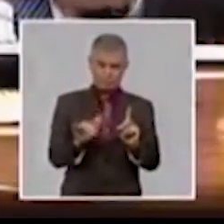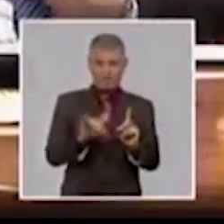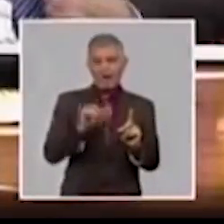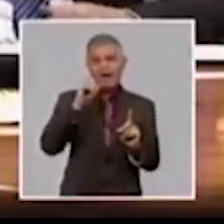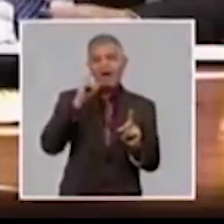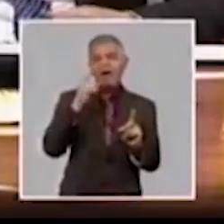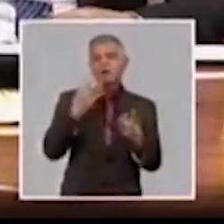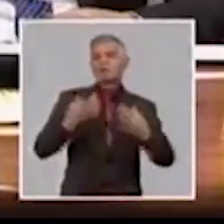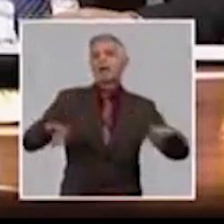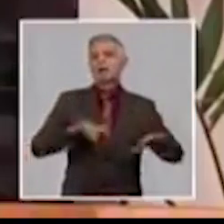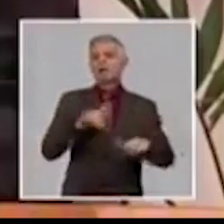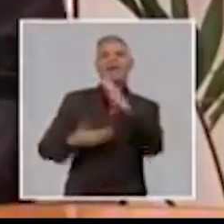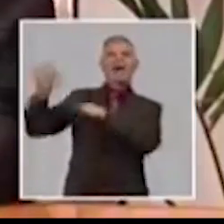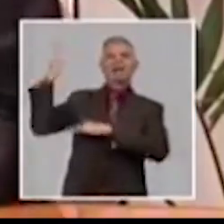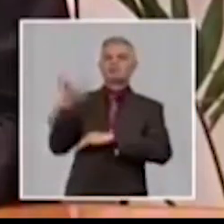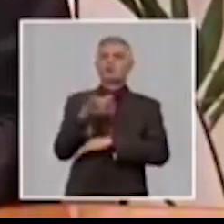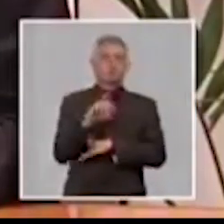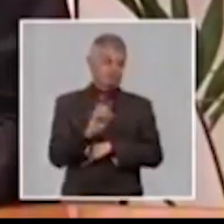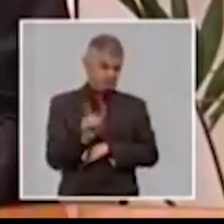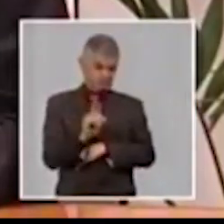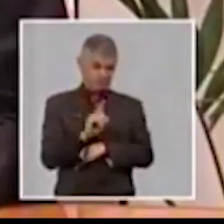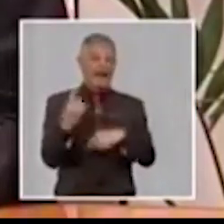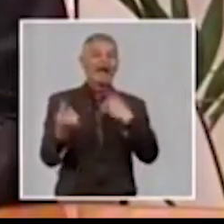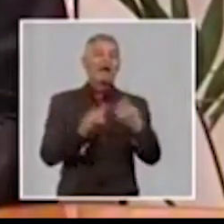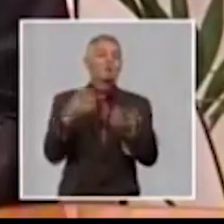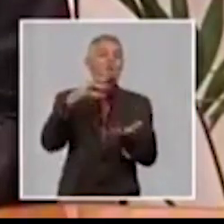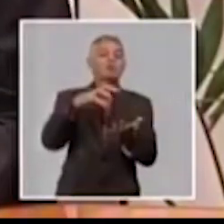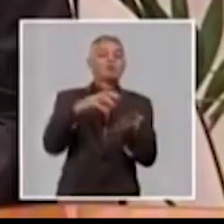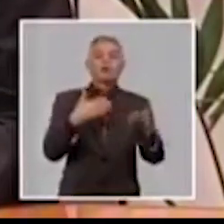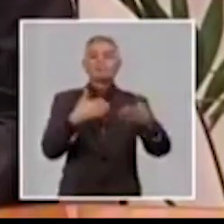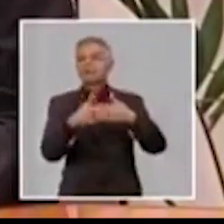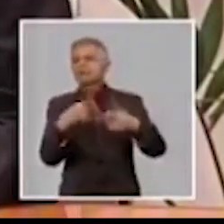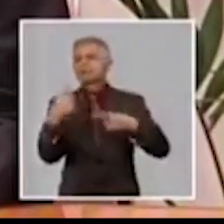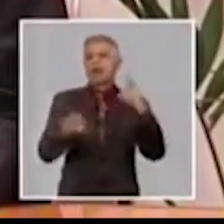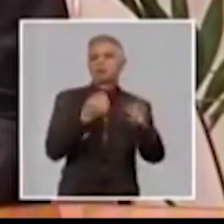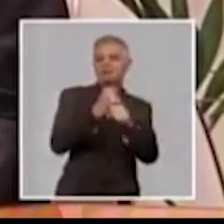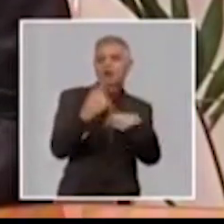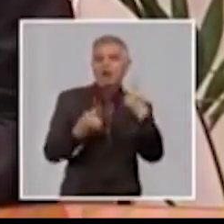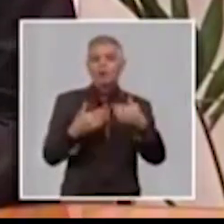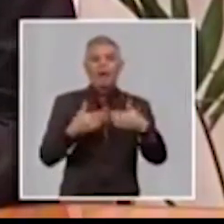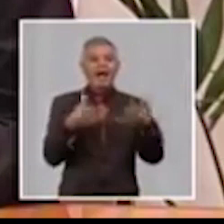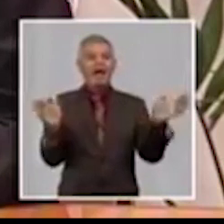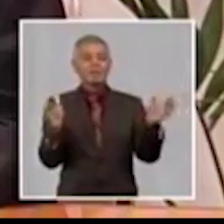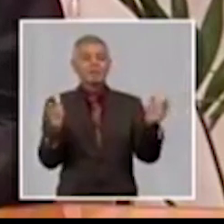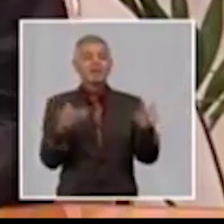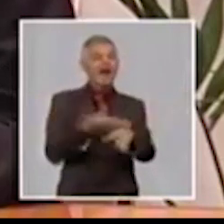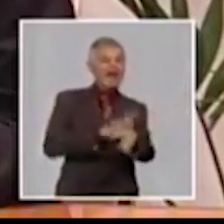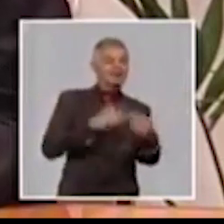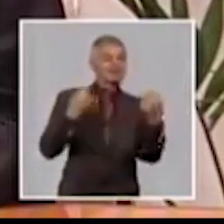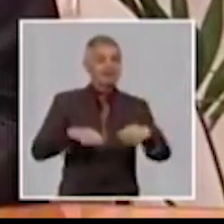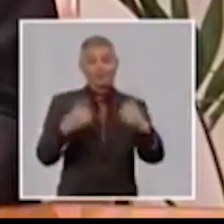ser. Es decir, que abriría aplicando ya determinados protocolos de salud, el uso